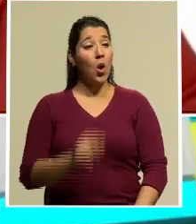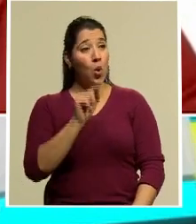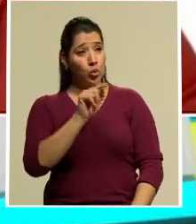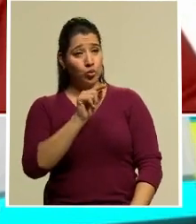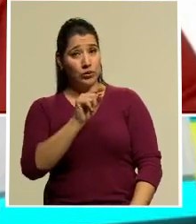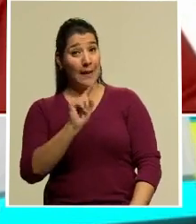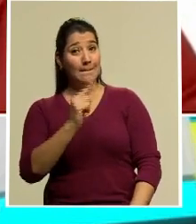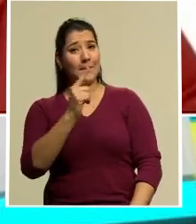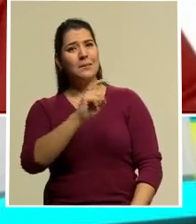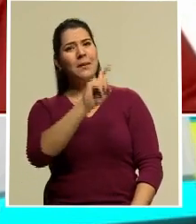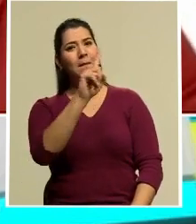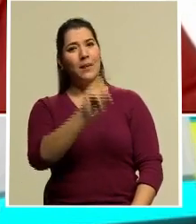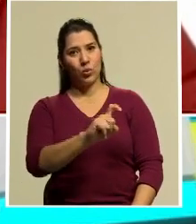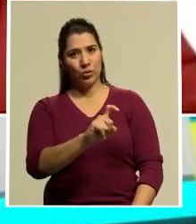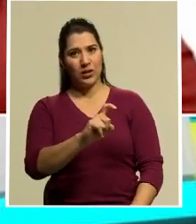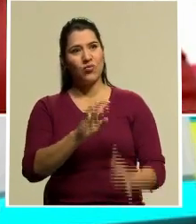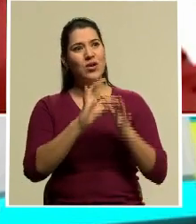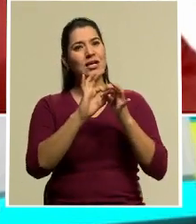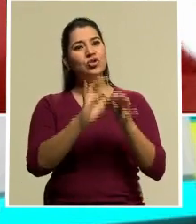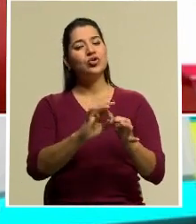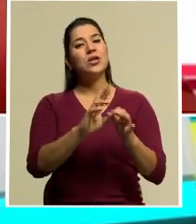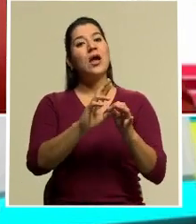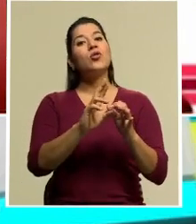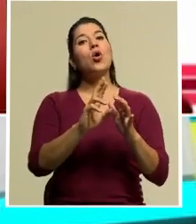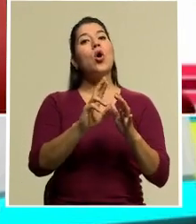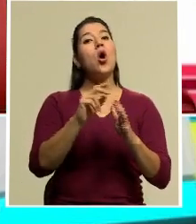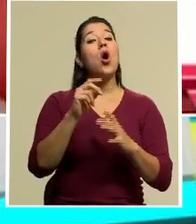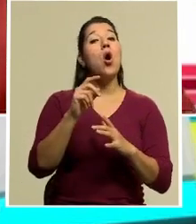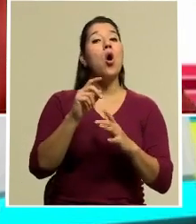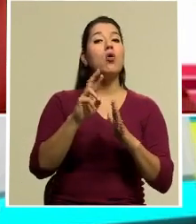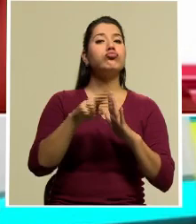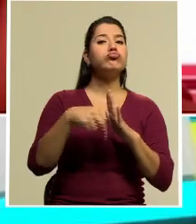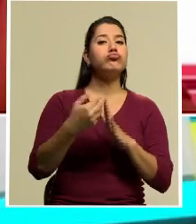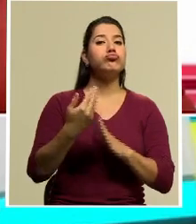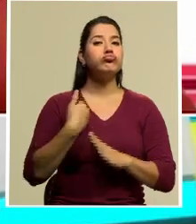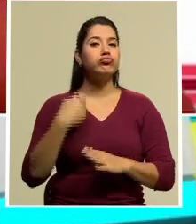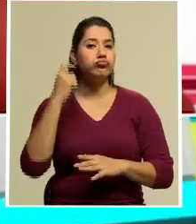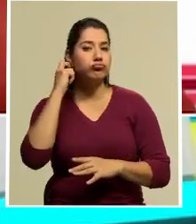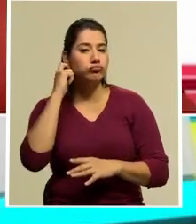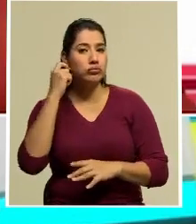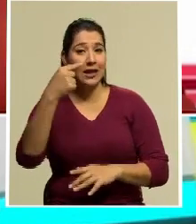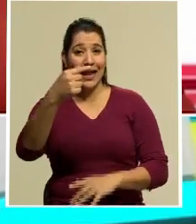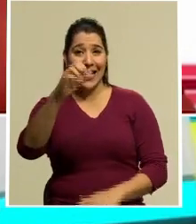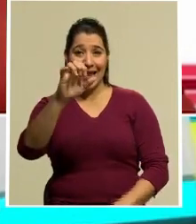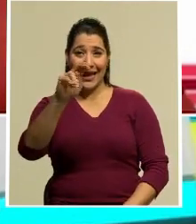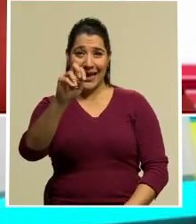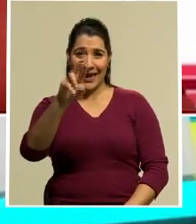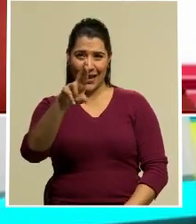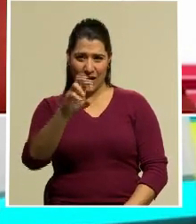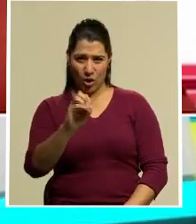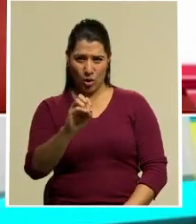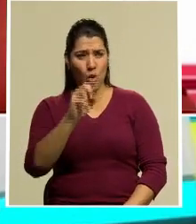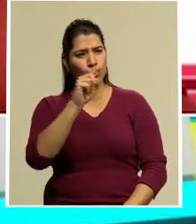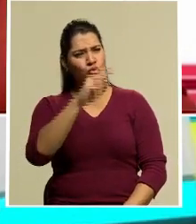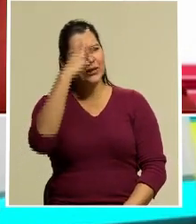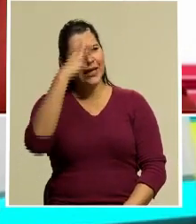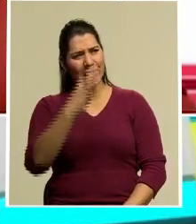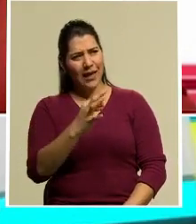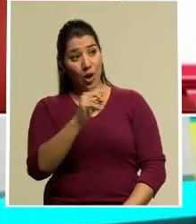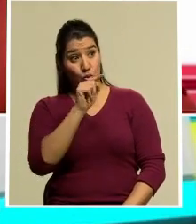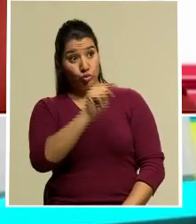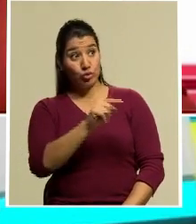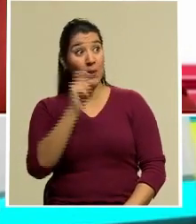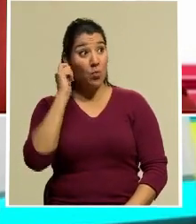primera pregunta es sobre género. ¿Cree que ser mujer le perjudica o le beneficia o